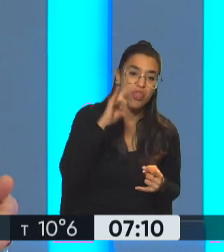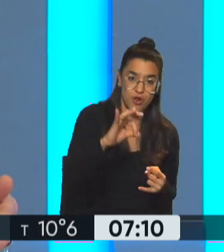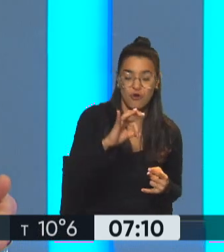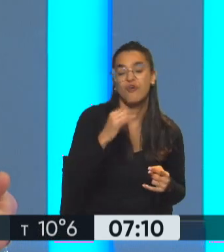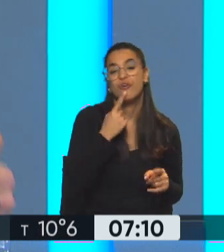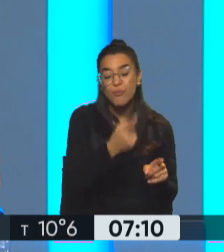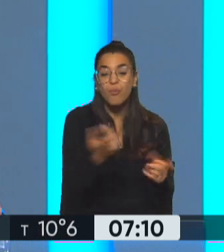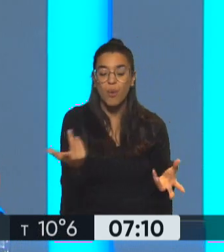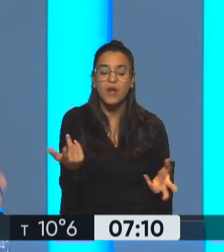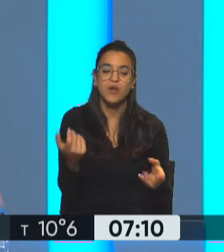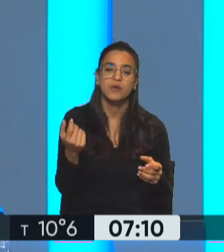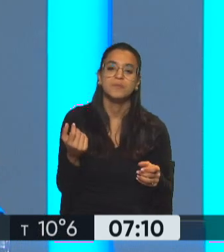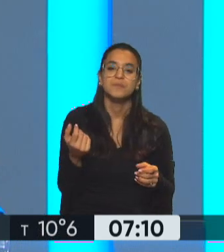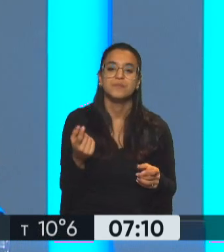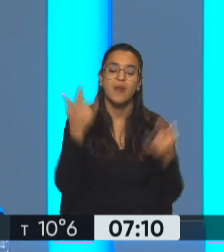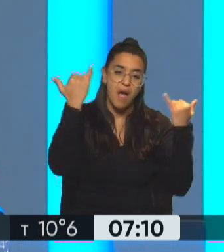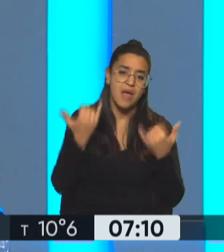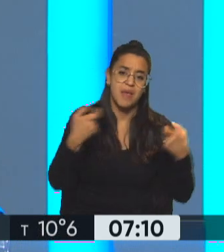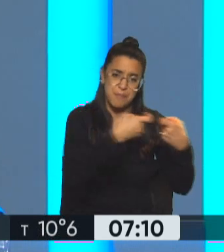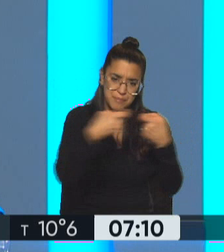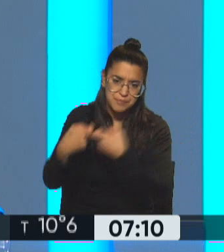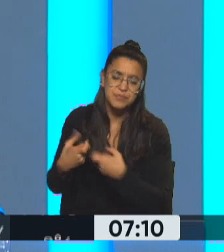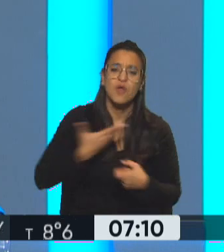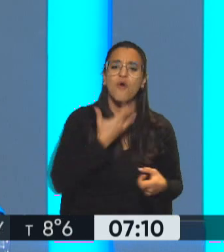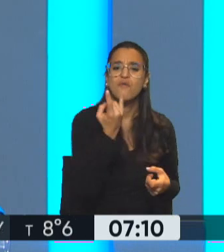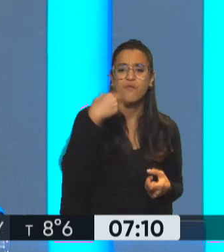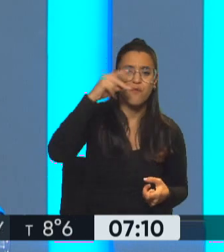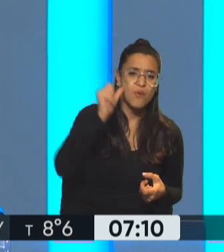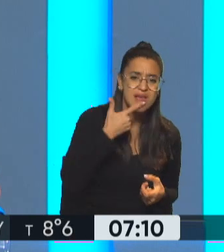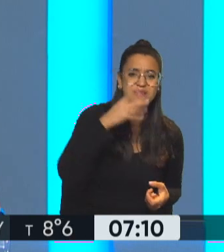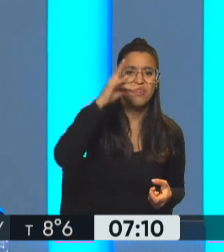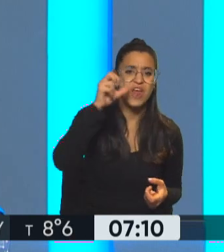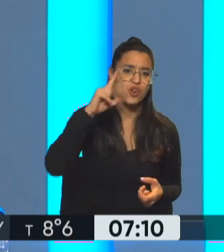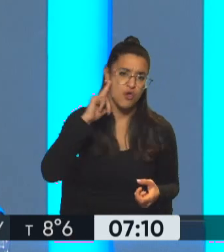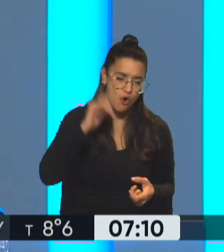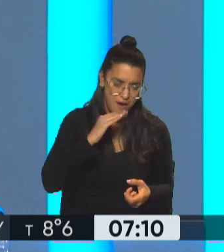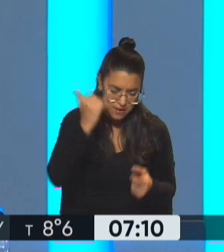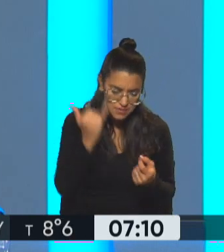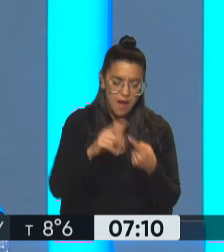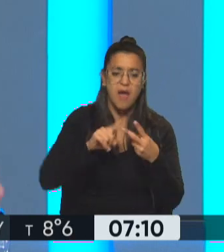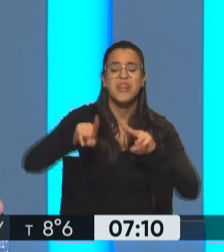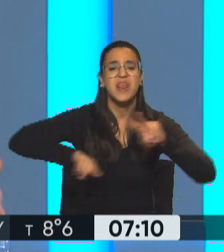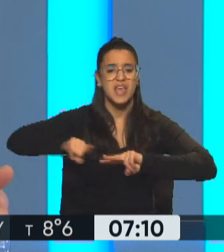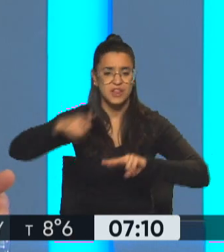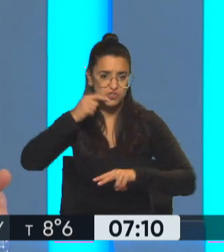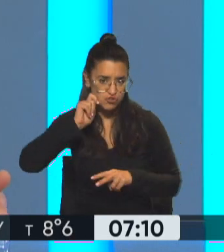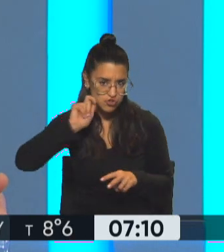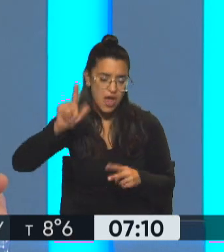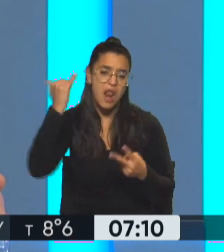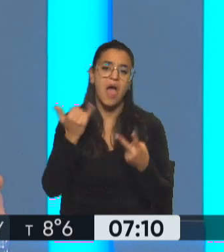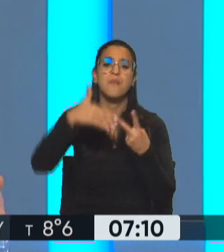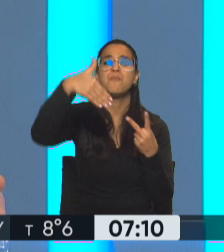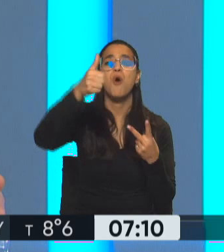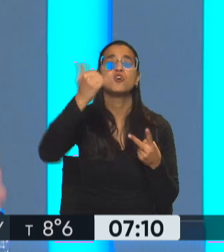también hay que destacar que hubo empresarios estuvo daniel funes de rioja de la unión industrial hubo dirigentes sindicales de destaca hugo